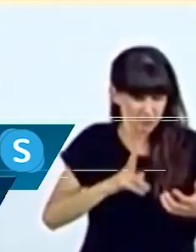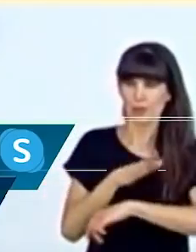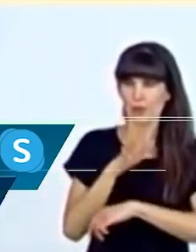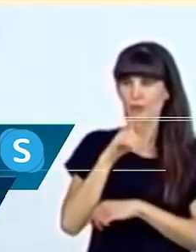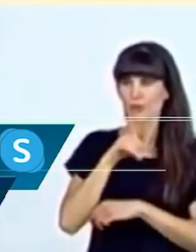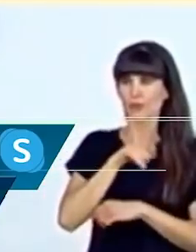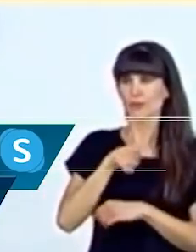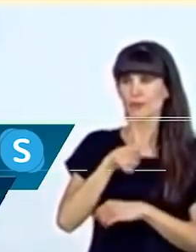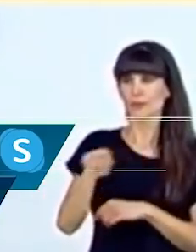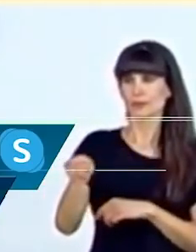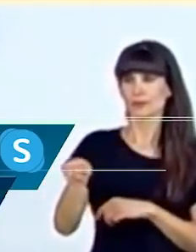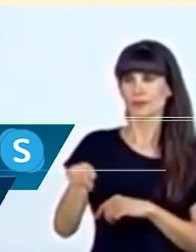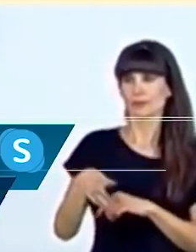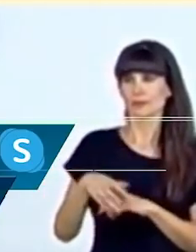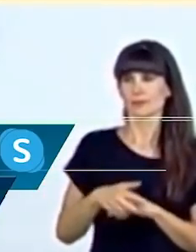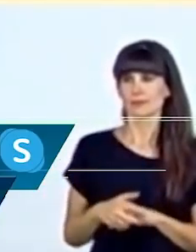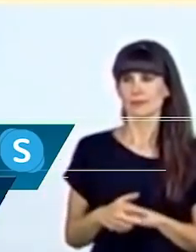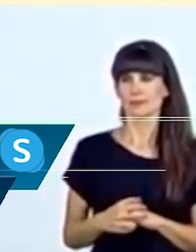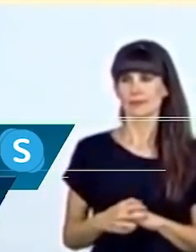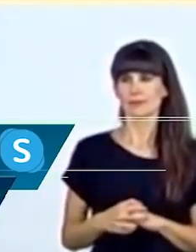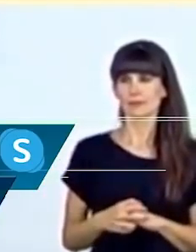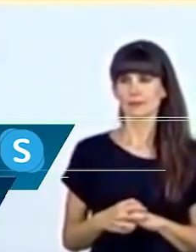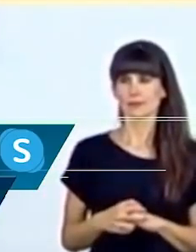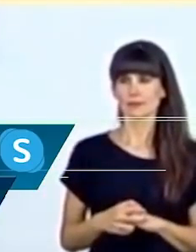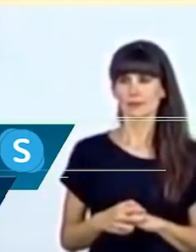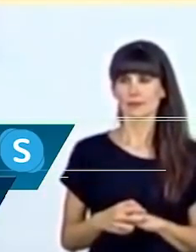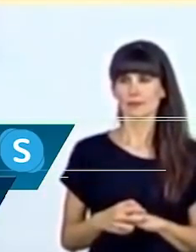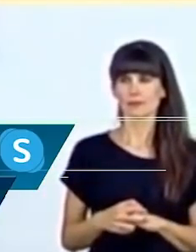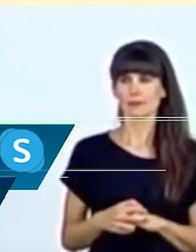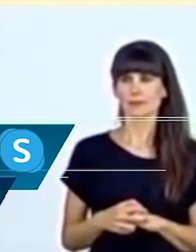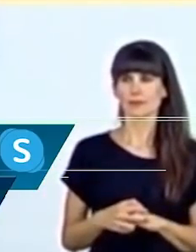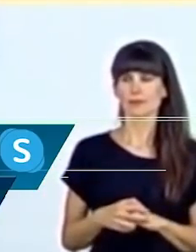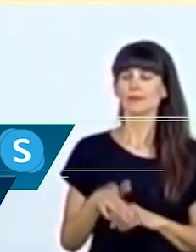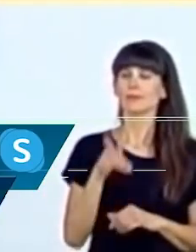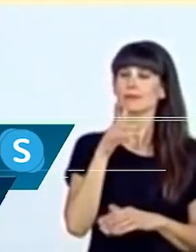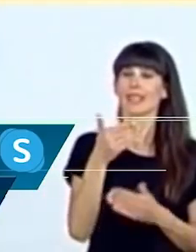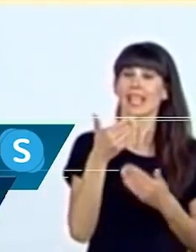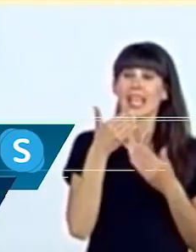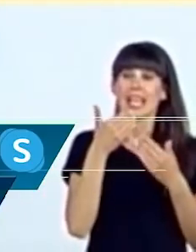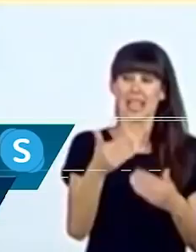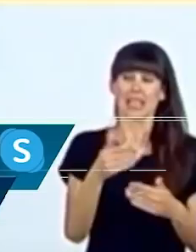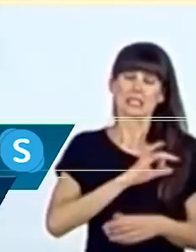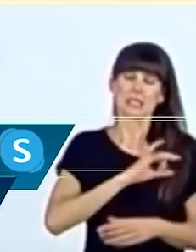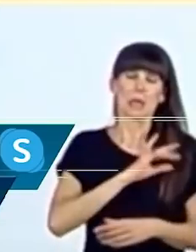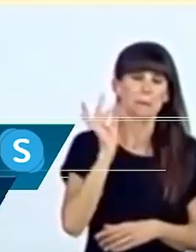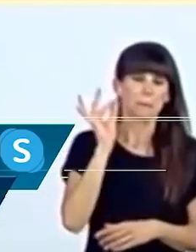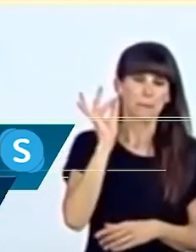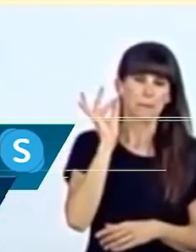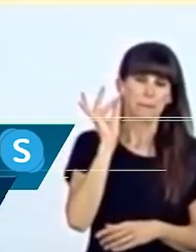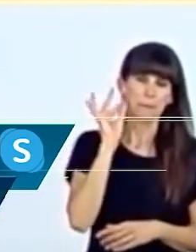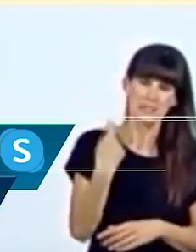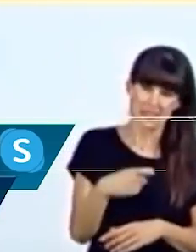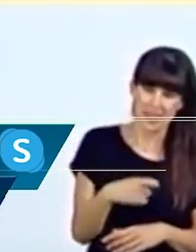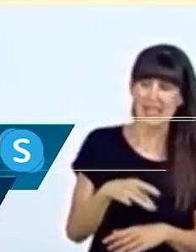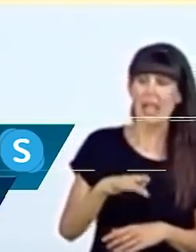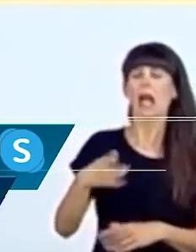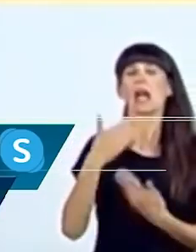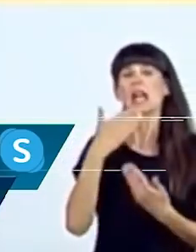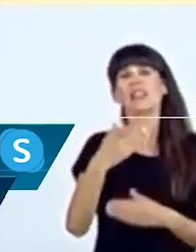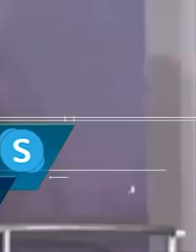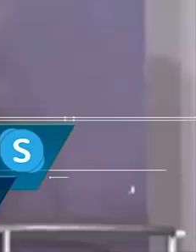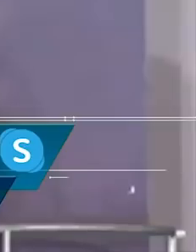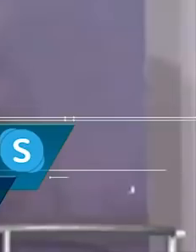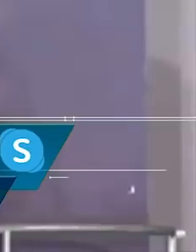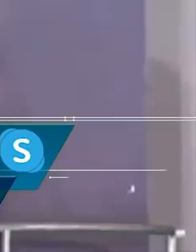22 escaños, PSOE con 10 y Podemos con 6, yo no lo descartaría absolutamente para nada, teniendo en cuenta cómo Pedro